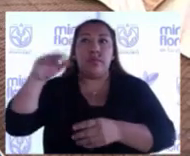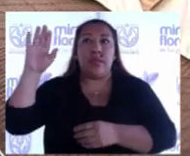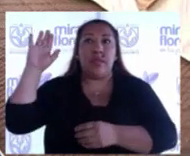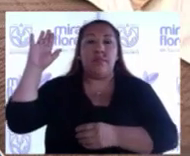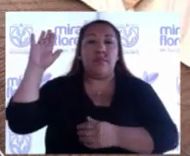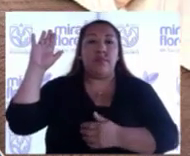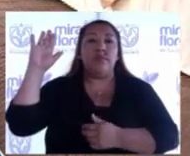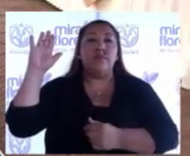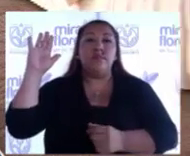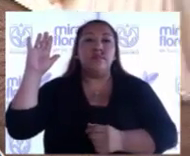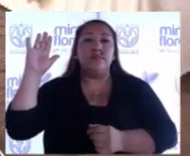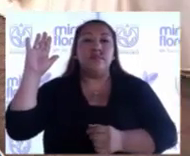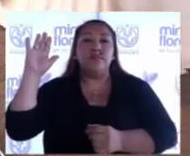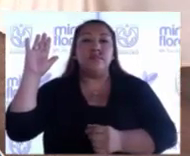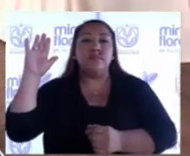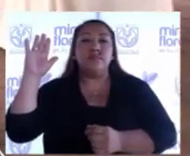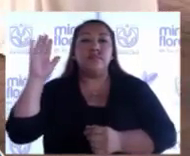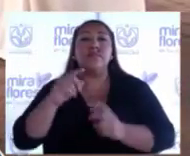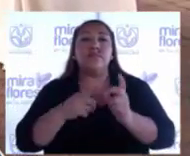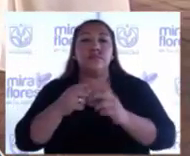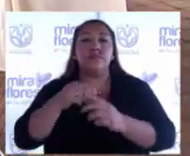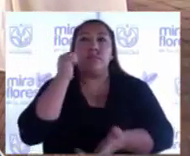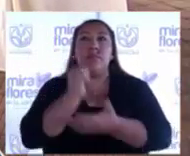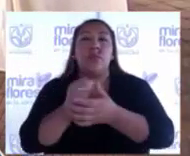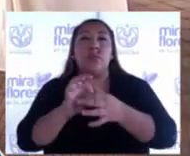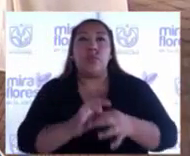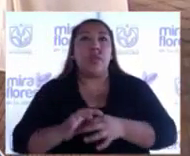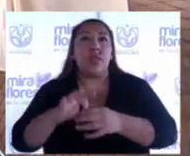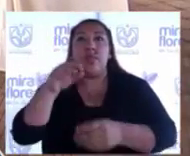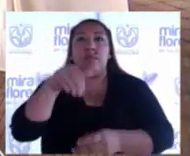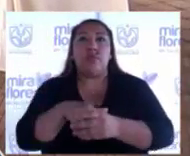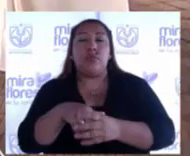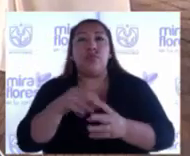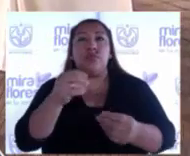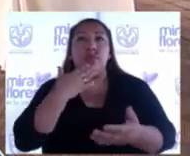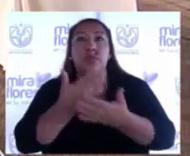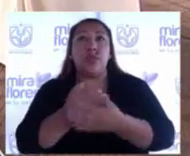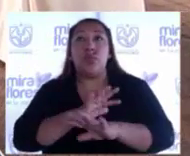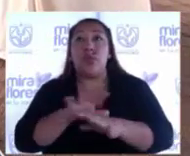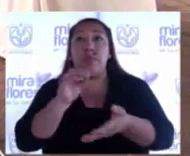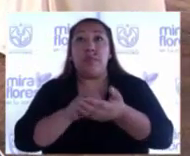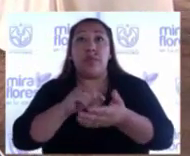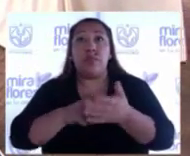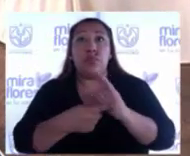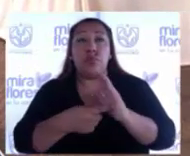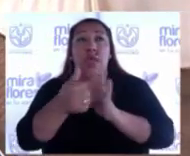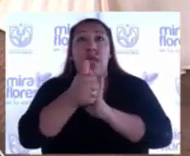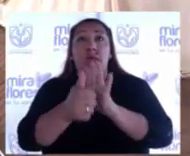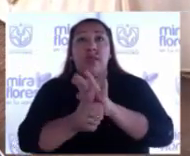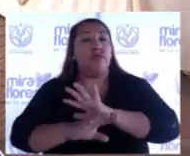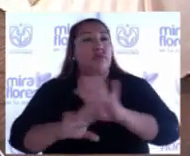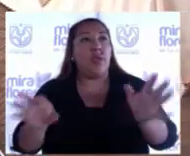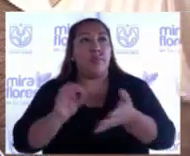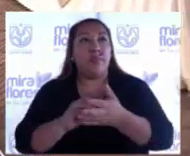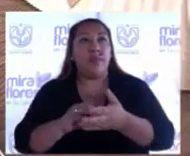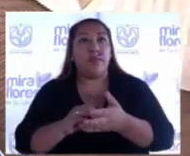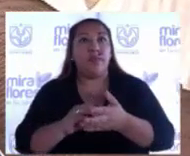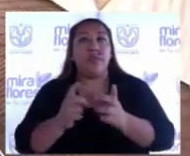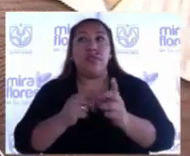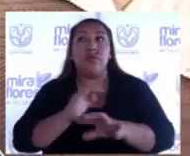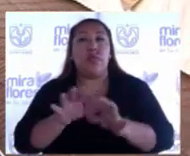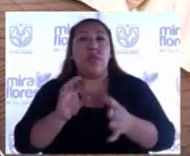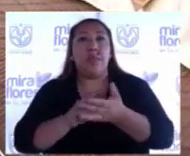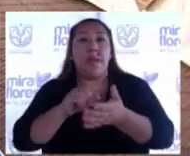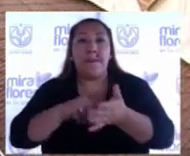conformidad. Se ha aprobado por unanimidad de votos. Muchas gracias. No tenemos más puntos, ¿verdad, en agenda? Es todo, señor alcalde. No habiendo